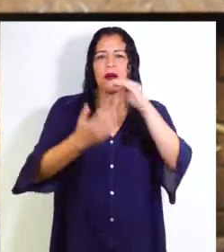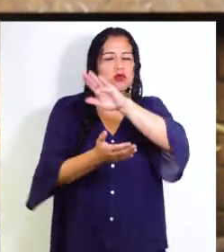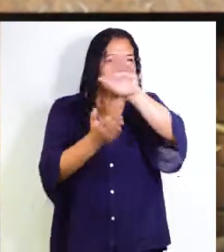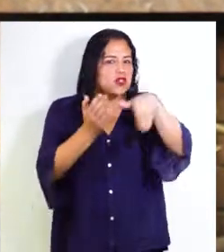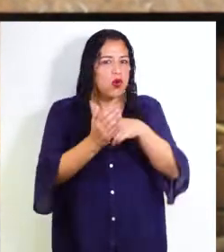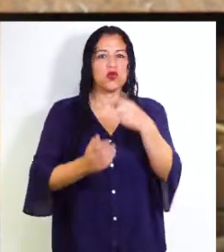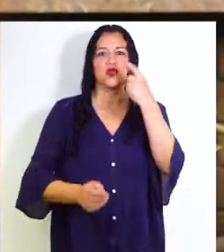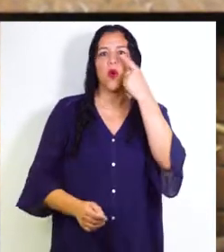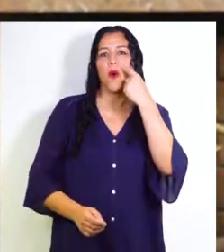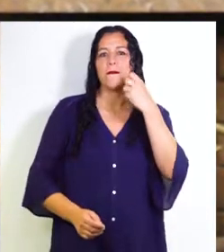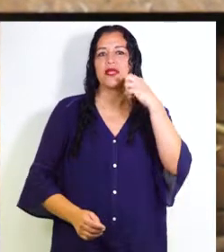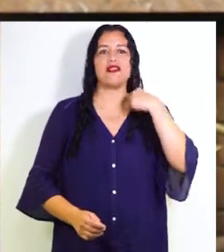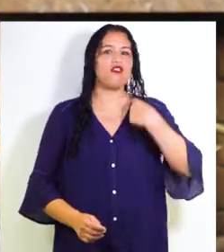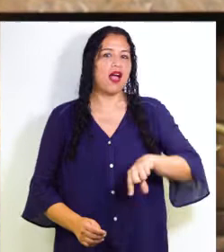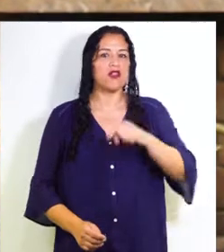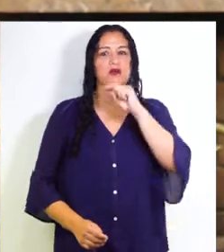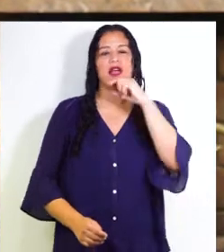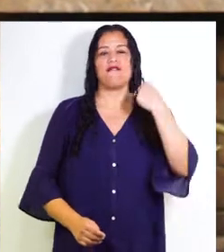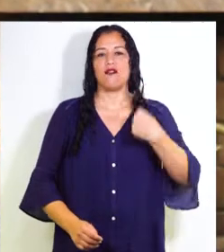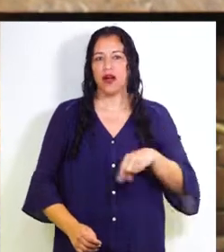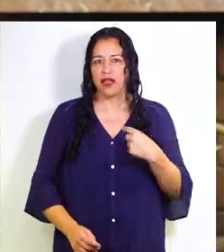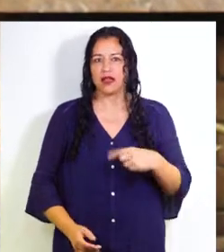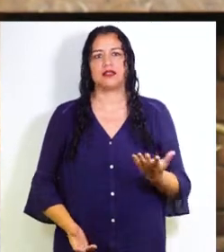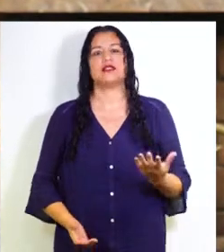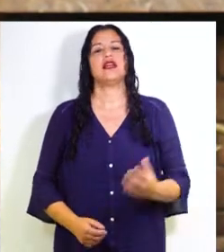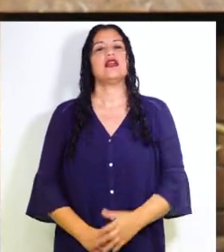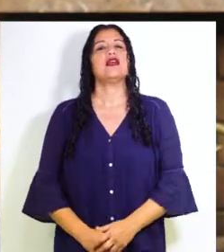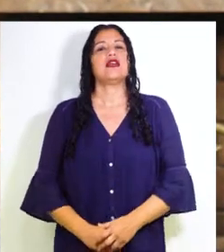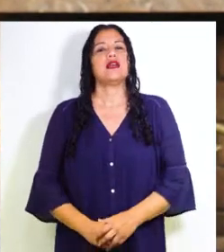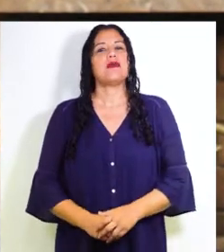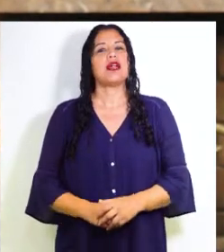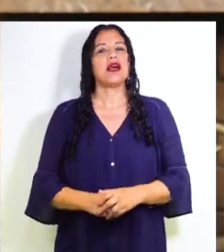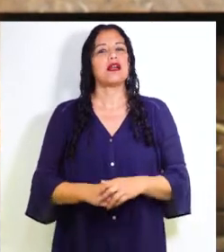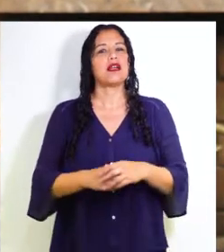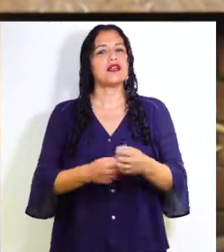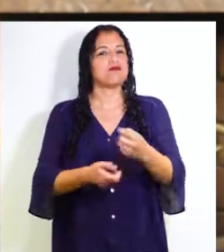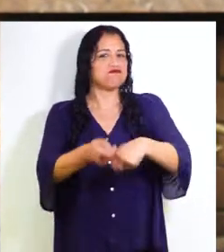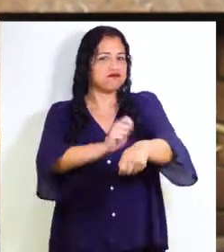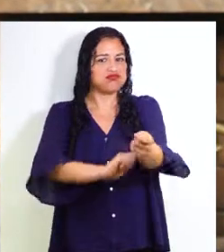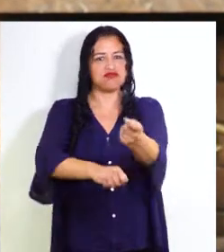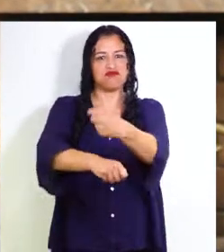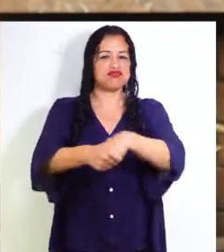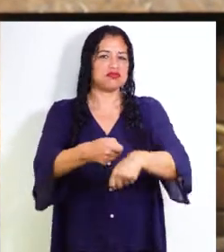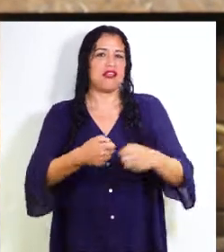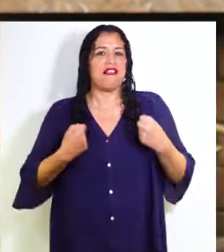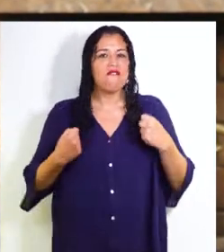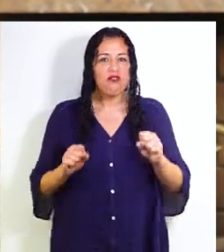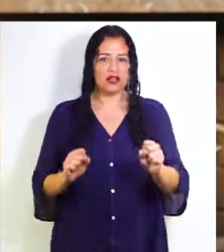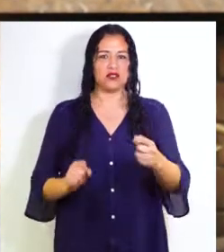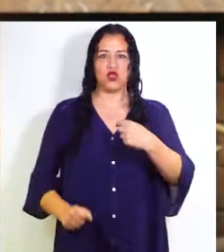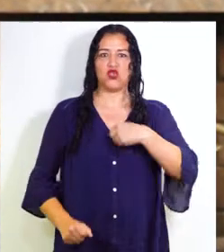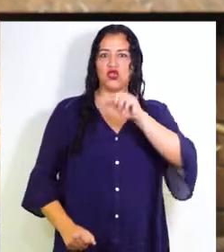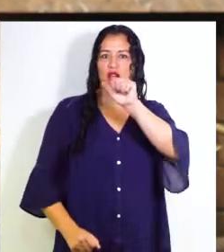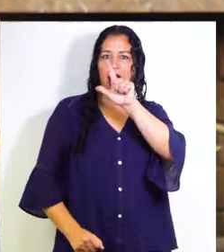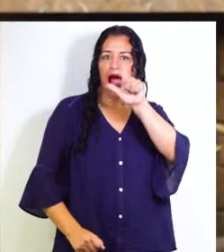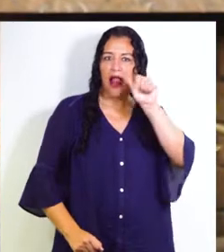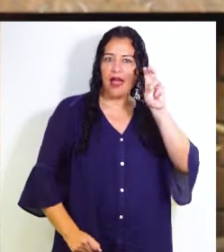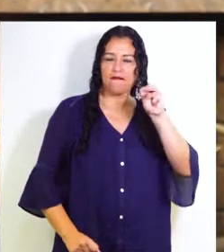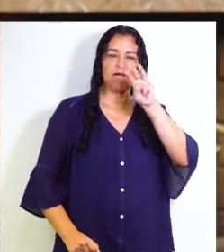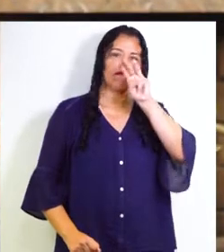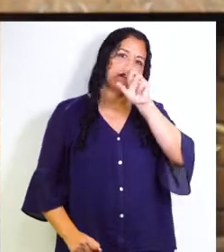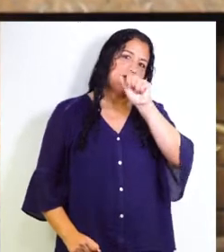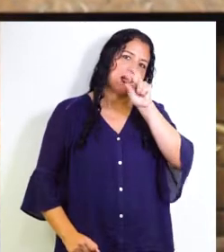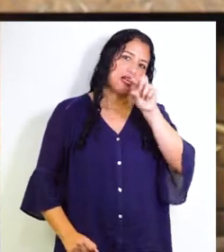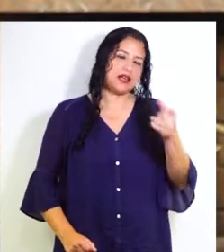Convocamos a todos los abogados y abogadas para que se sumen a este esfuerzo. Yo soy Alan